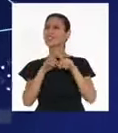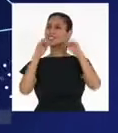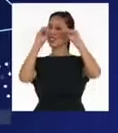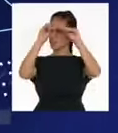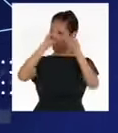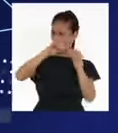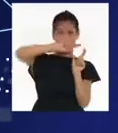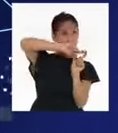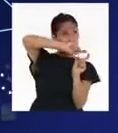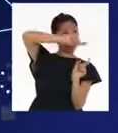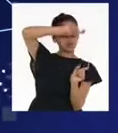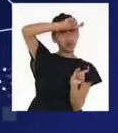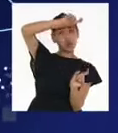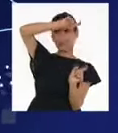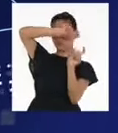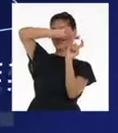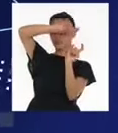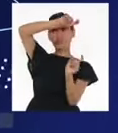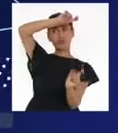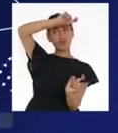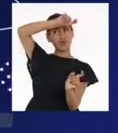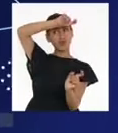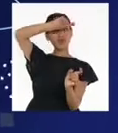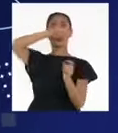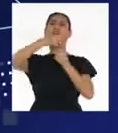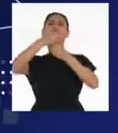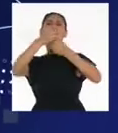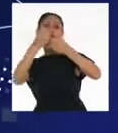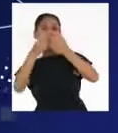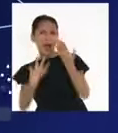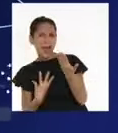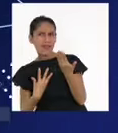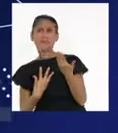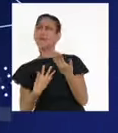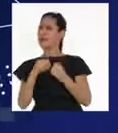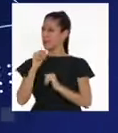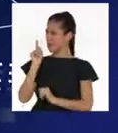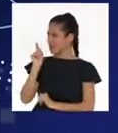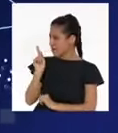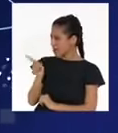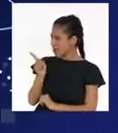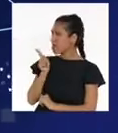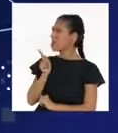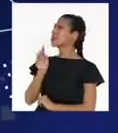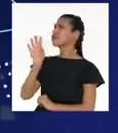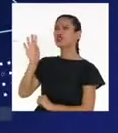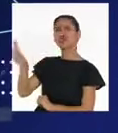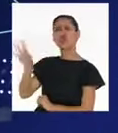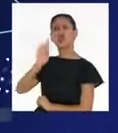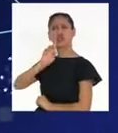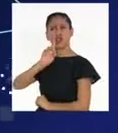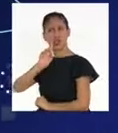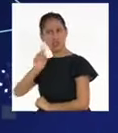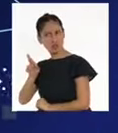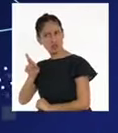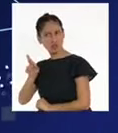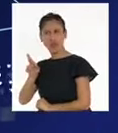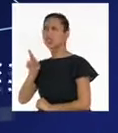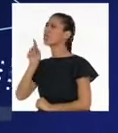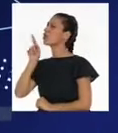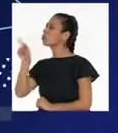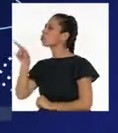decir... La cantidad de veces que se repite cada actividad cuando los